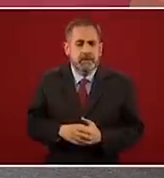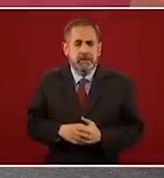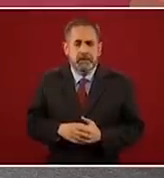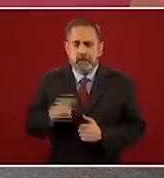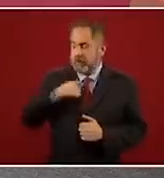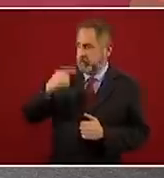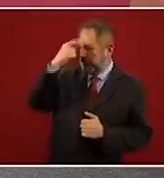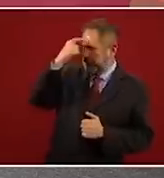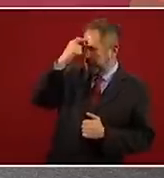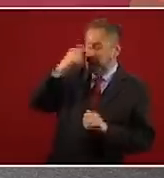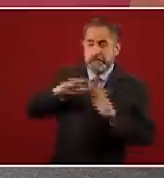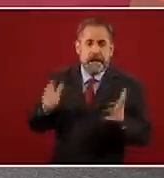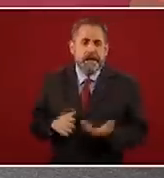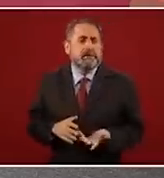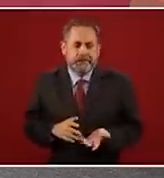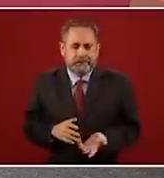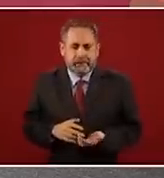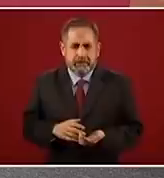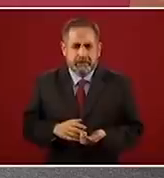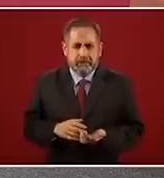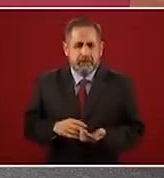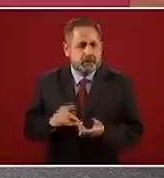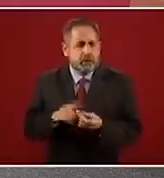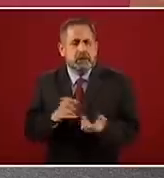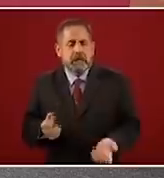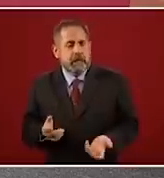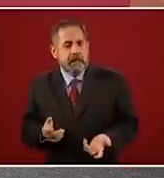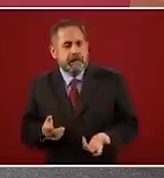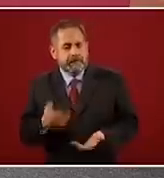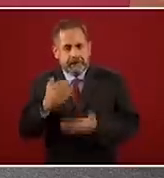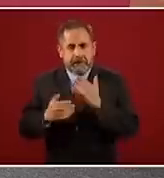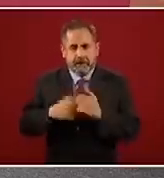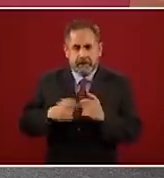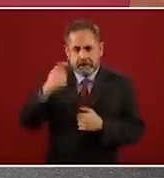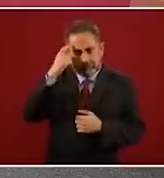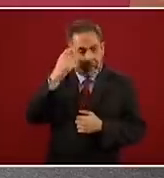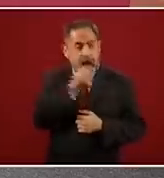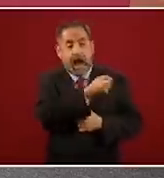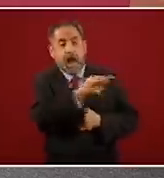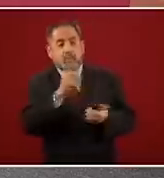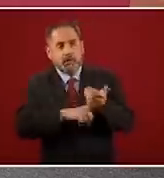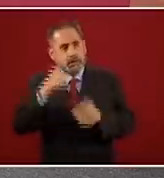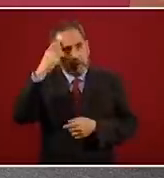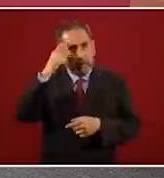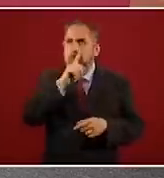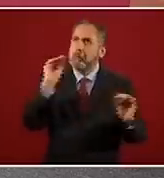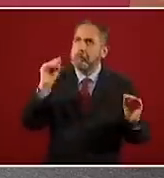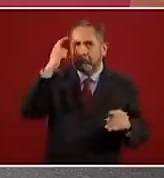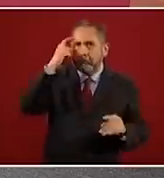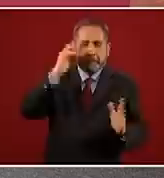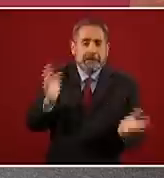utilizar el pensamiento, porque entonces se quedaría uno como algunos